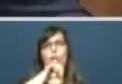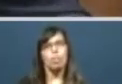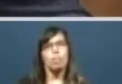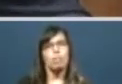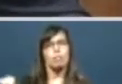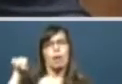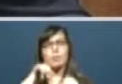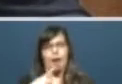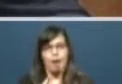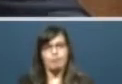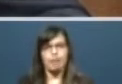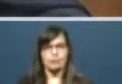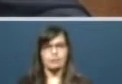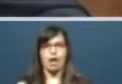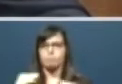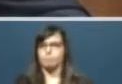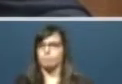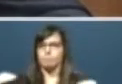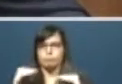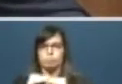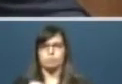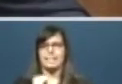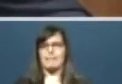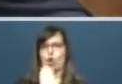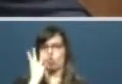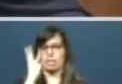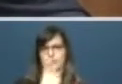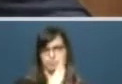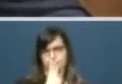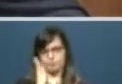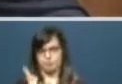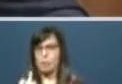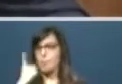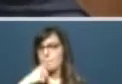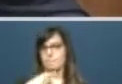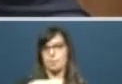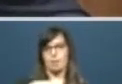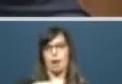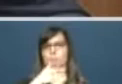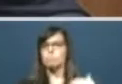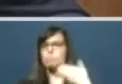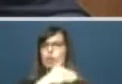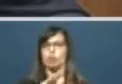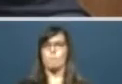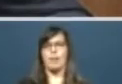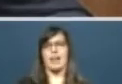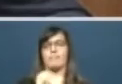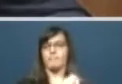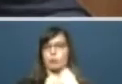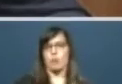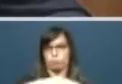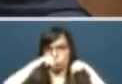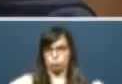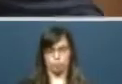necesidad de hacer compatibles tres líneas de actuación la primera un proceso racional de consolidación fiscal' la